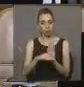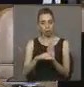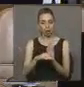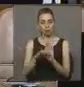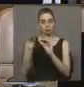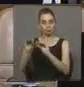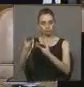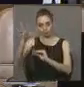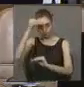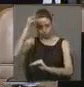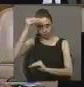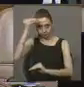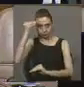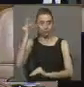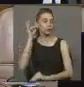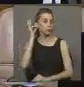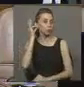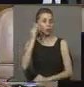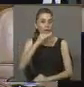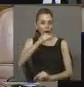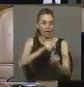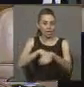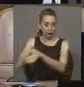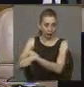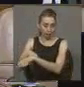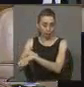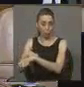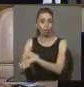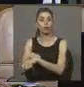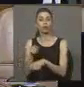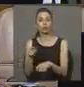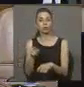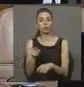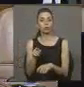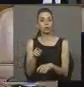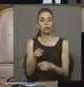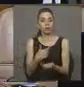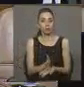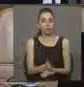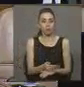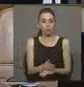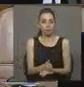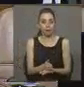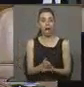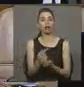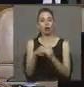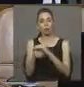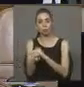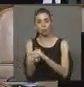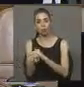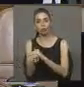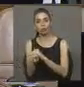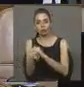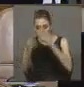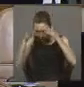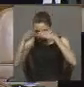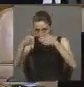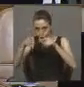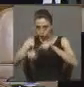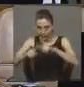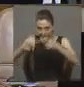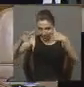formar, capacitar y a las mujeres campesinas, en el cual consta de estrategia de intervención con enfoque